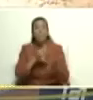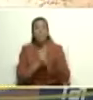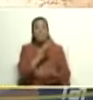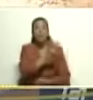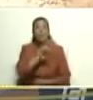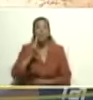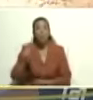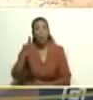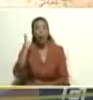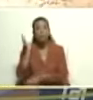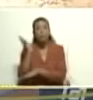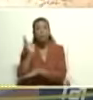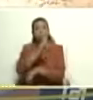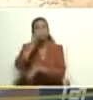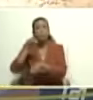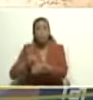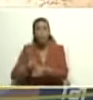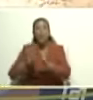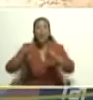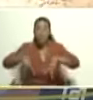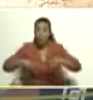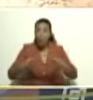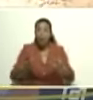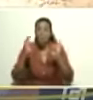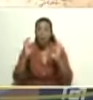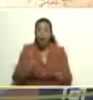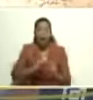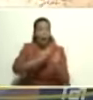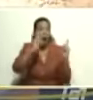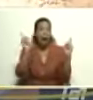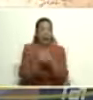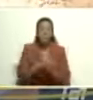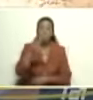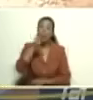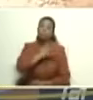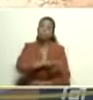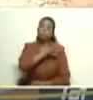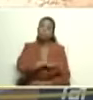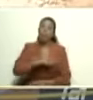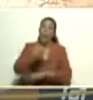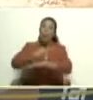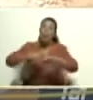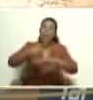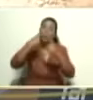2022 ante la Asamblea Nacional, la nueva época de transición al socialismo.